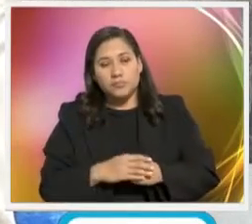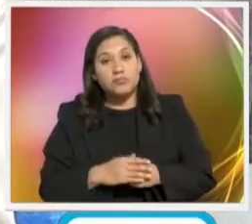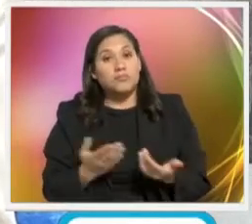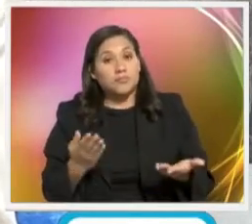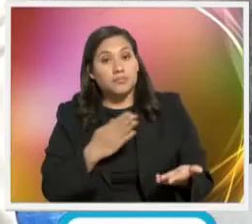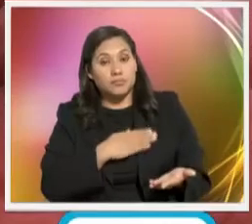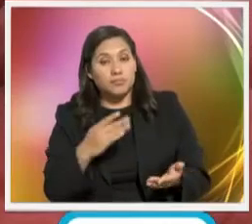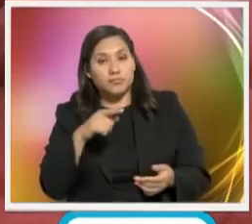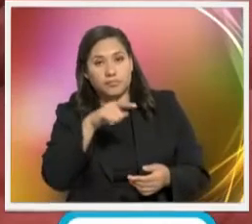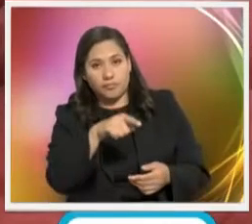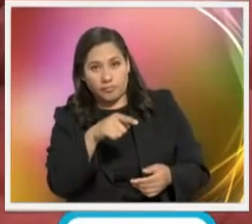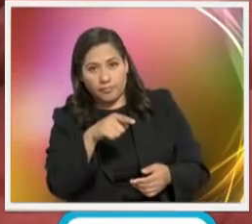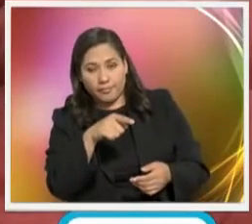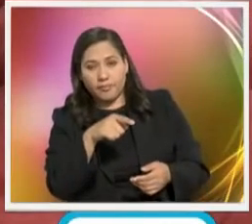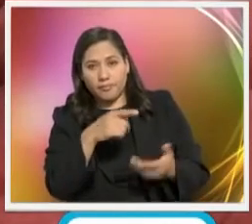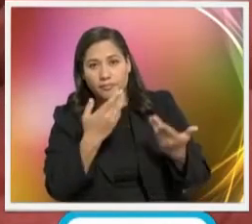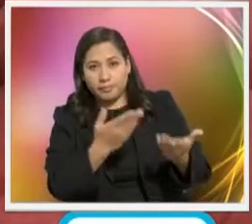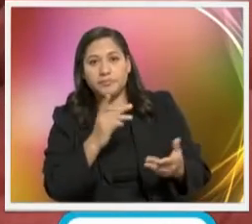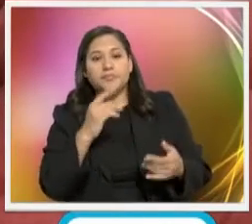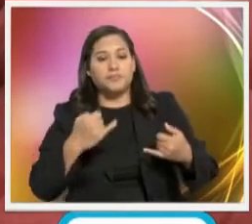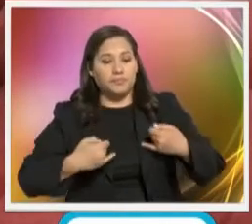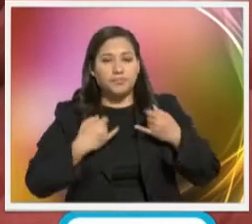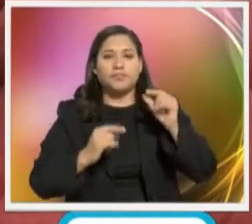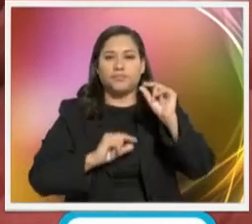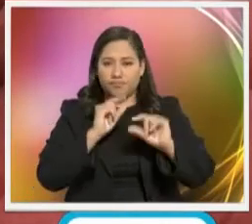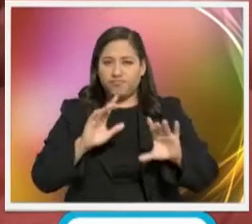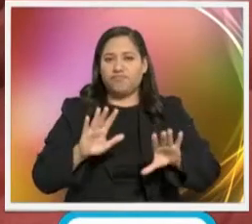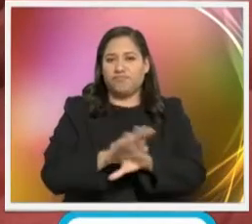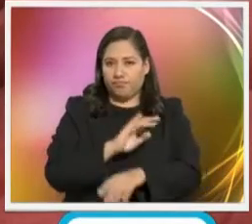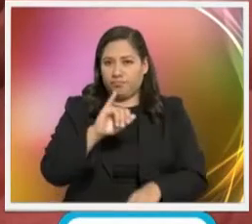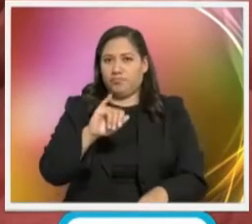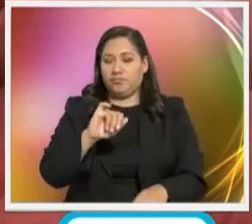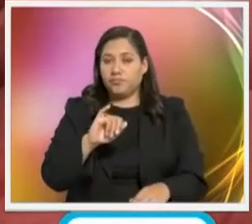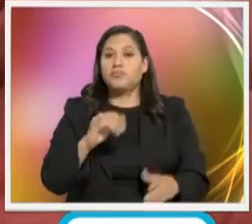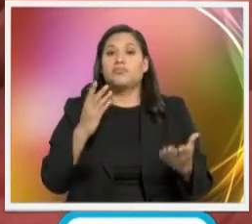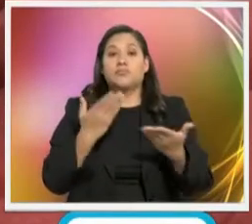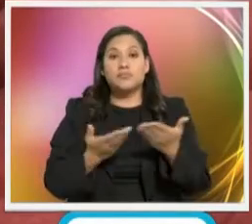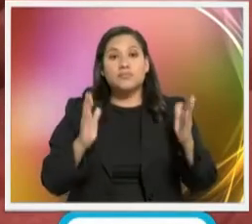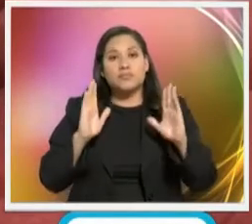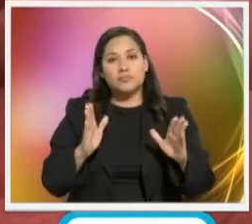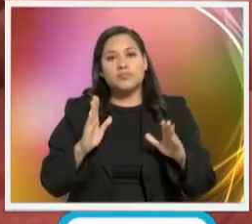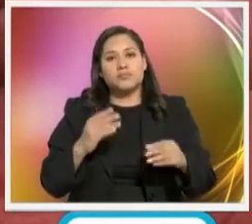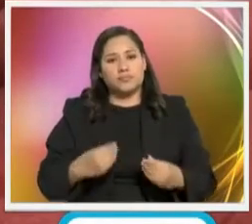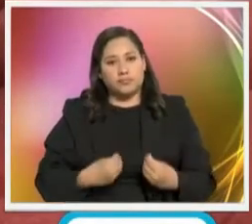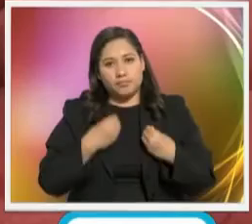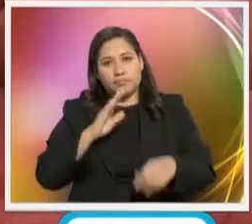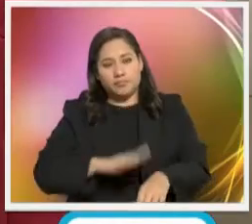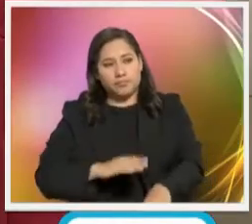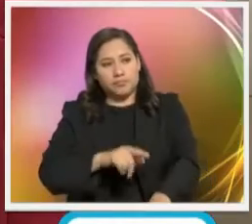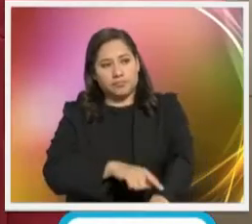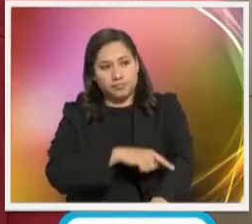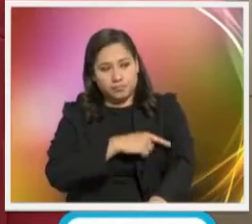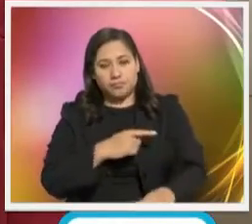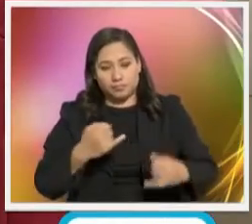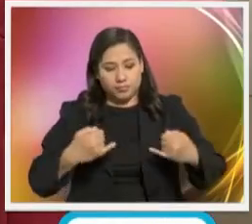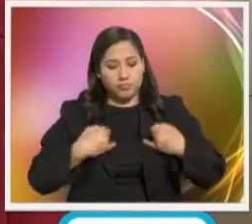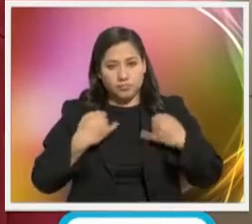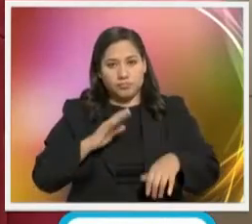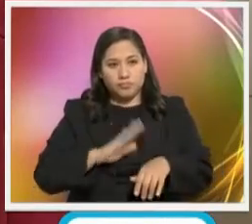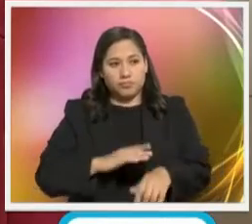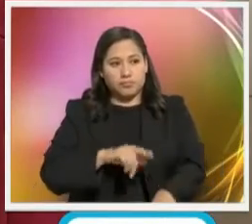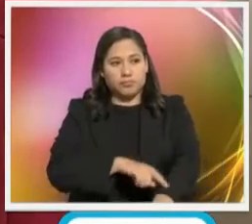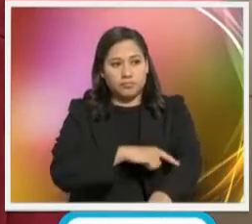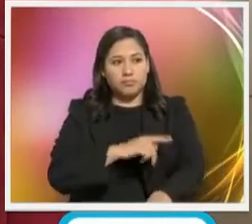Entonces, bueno, pues ahí está, te digo, la juventud sí ha ido evolucionando, ya vivimos más tiempo, entonces, pues sí, duras joven más tiempo también, tu